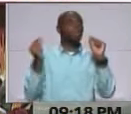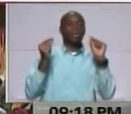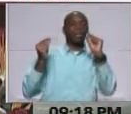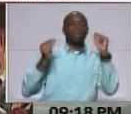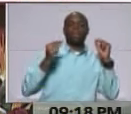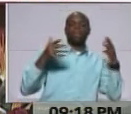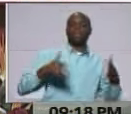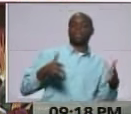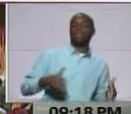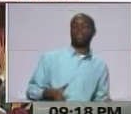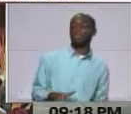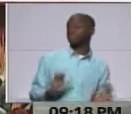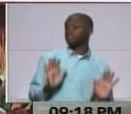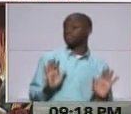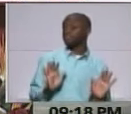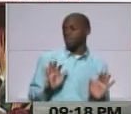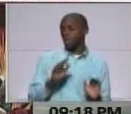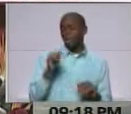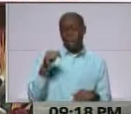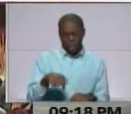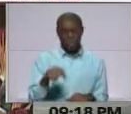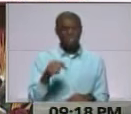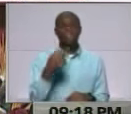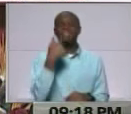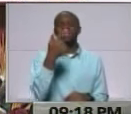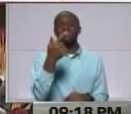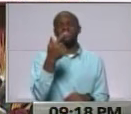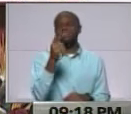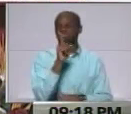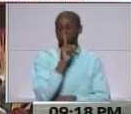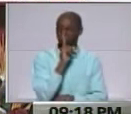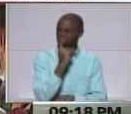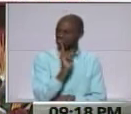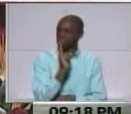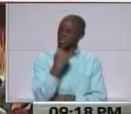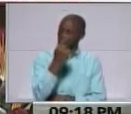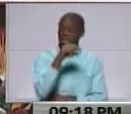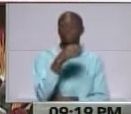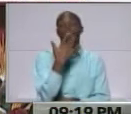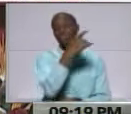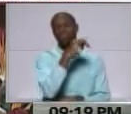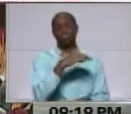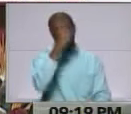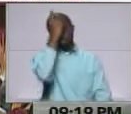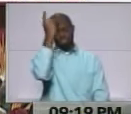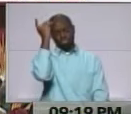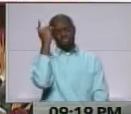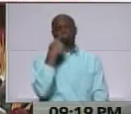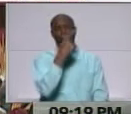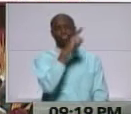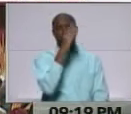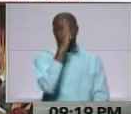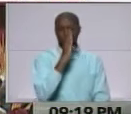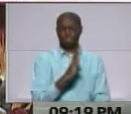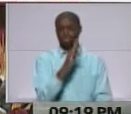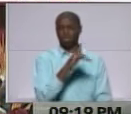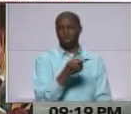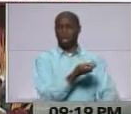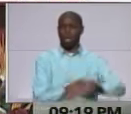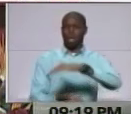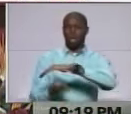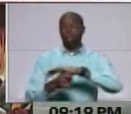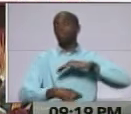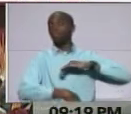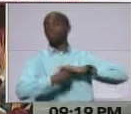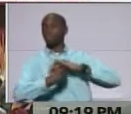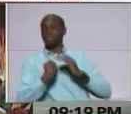Hoy, por ejemplo, no debería decir eso, pero lo voy a decir. Dijeron, Diosdado acusado en Brasil de soborno. Yo